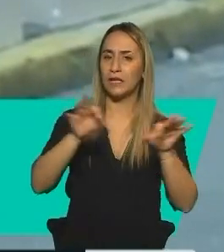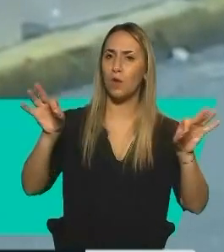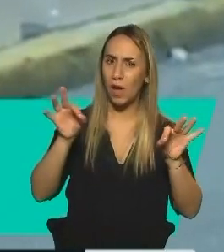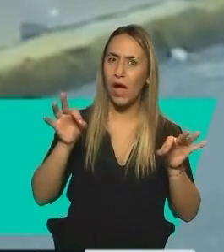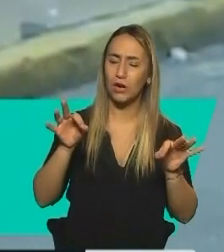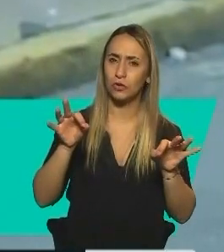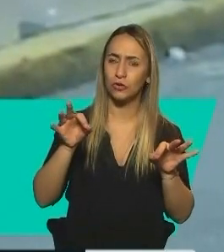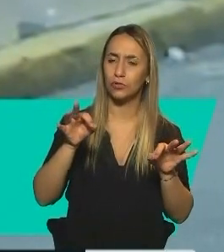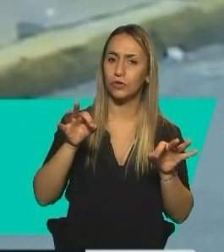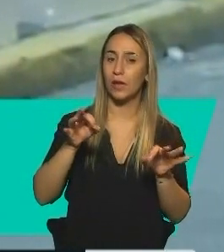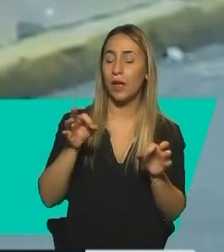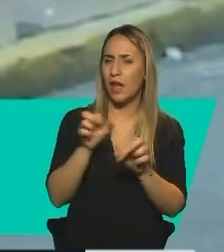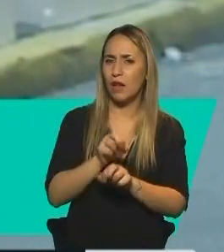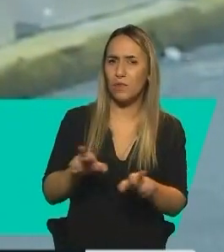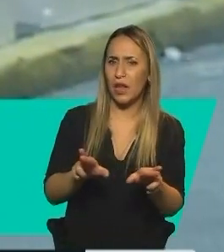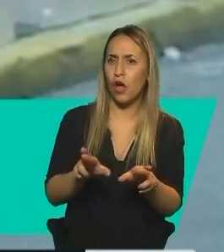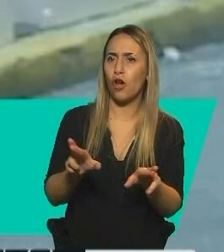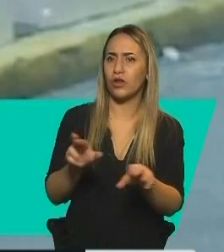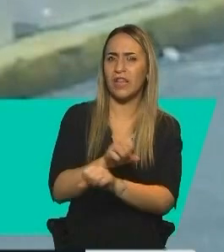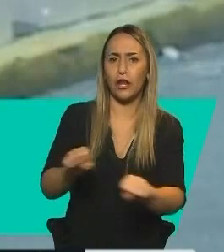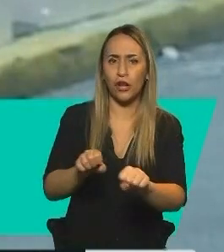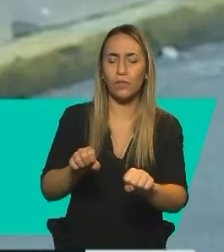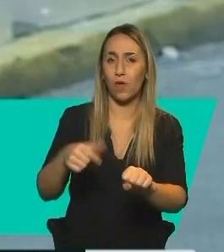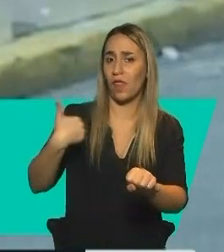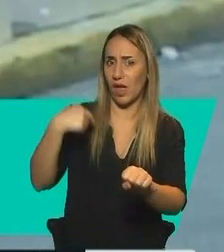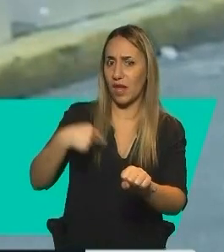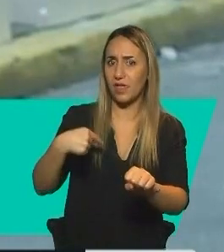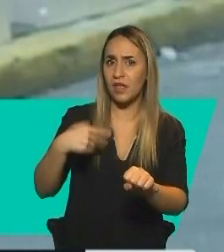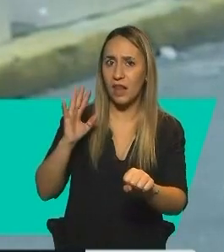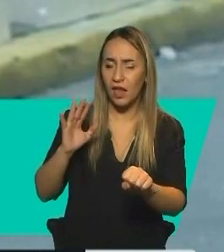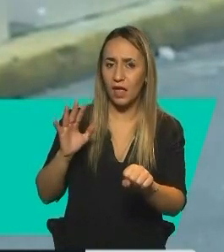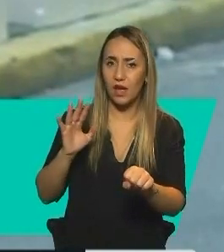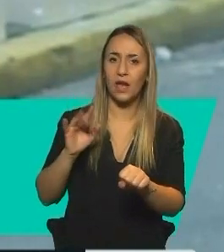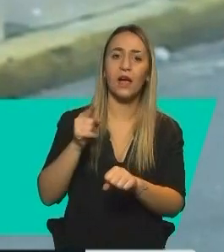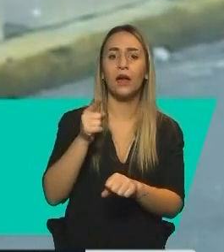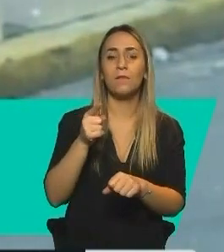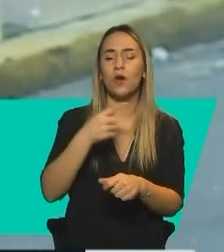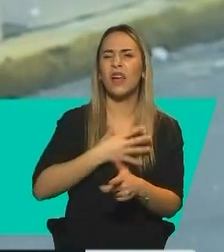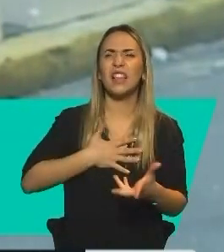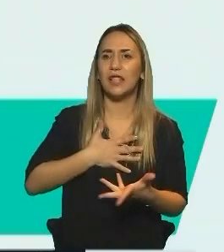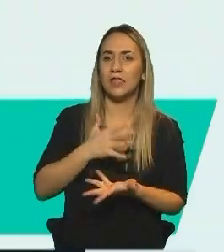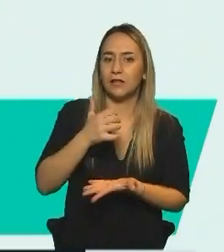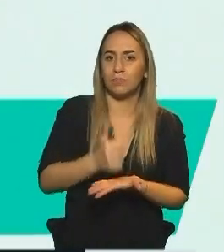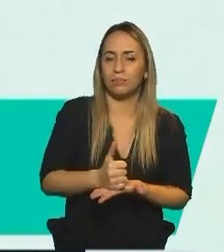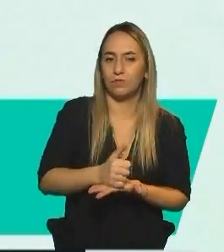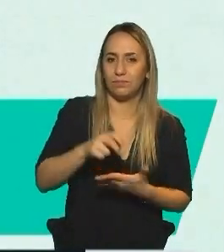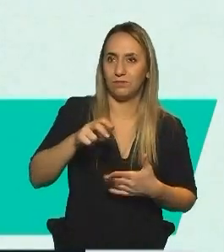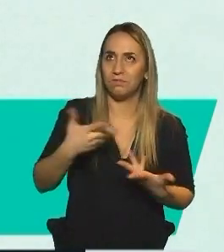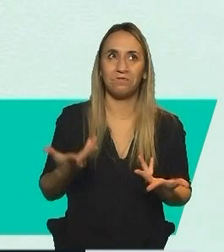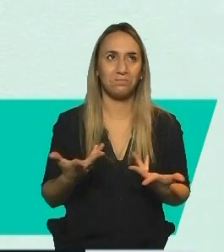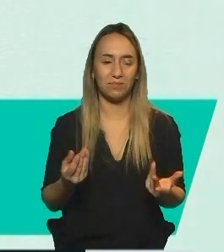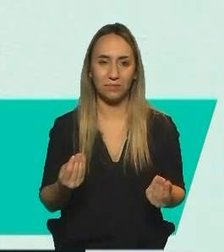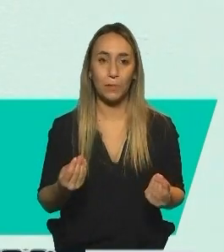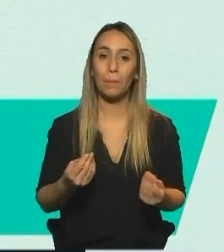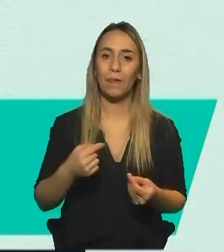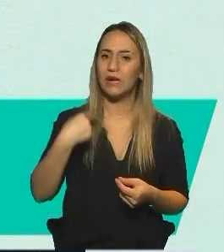del peor ataque terrorista que tuvo el país. ¿Qué sentís vos como presidente de AMIA estar hoy acá? Cada 18 de